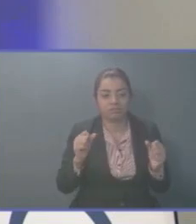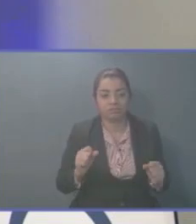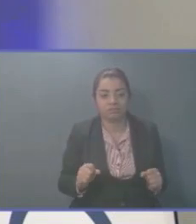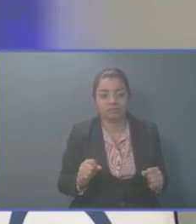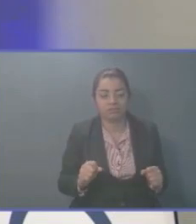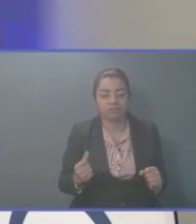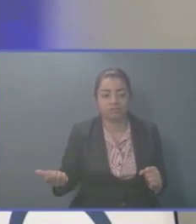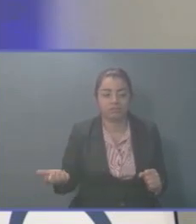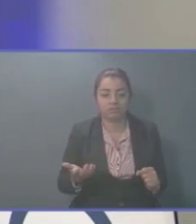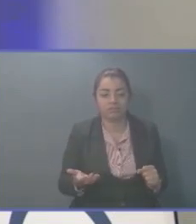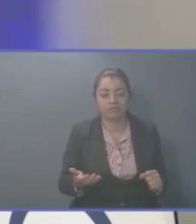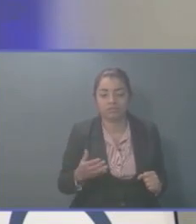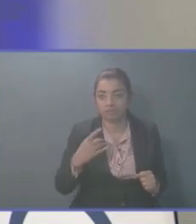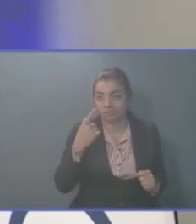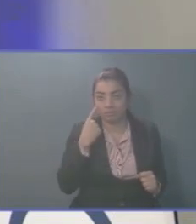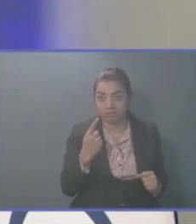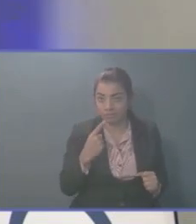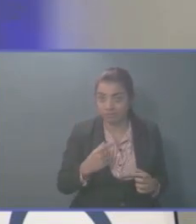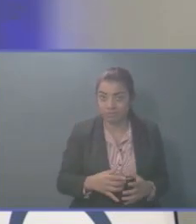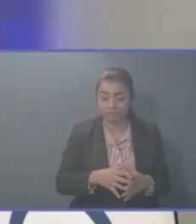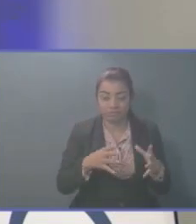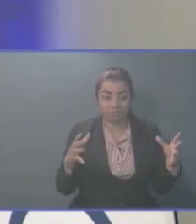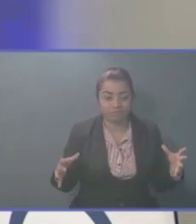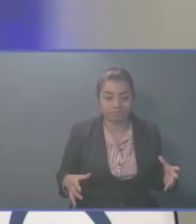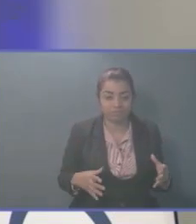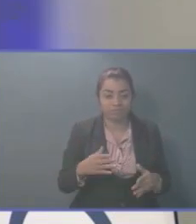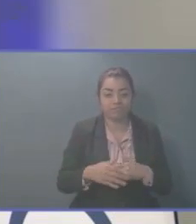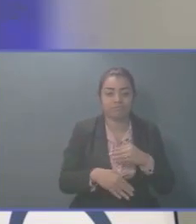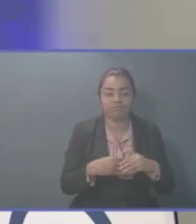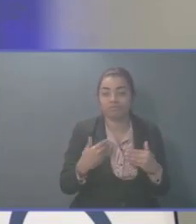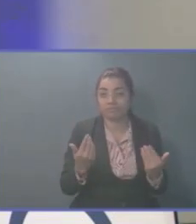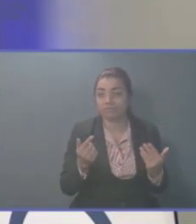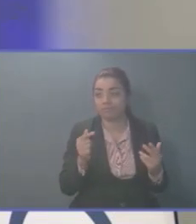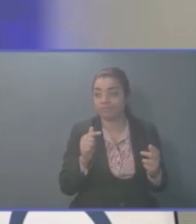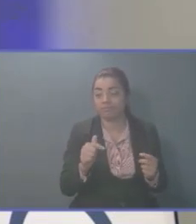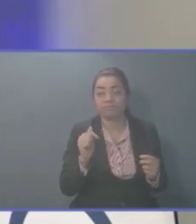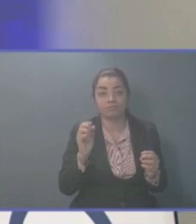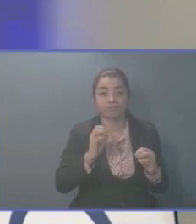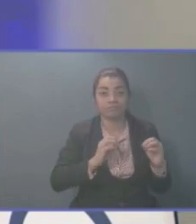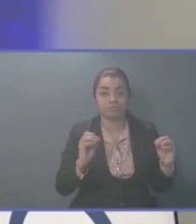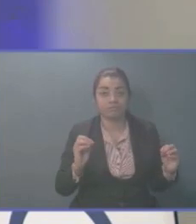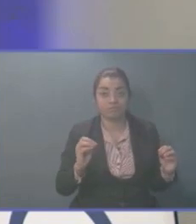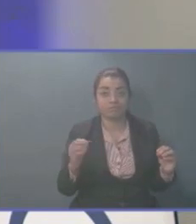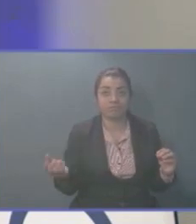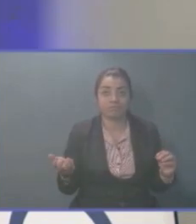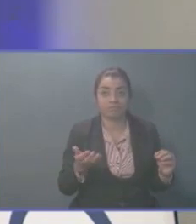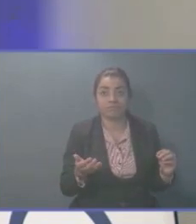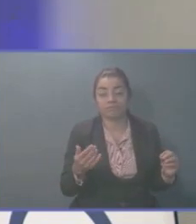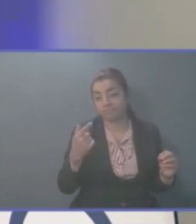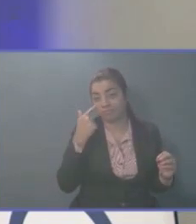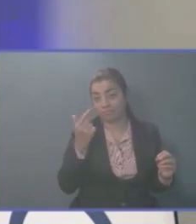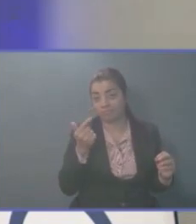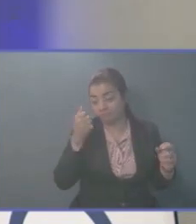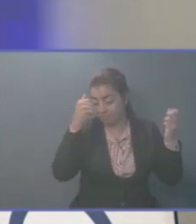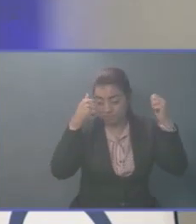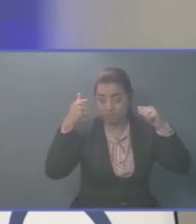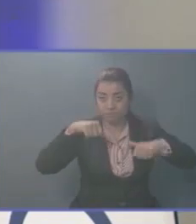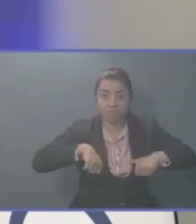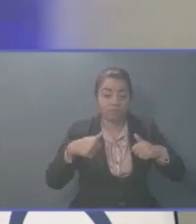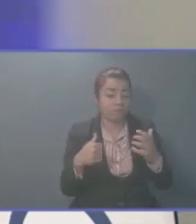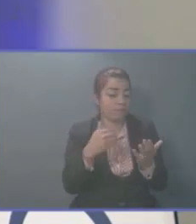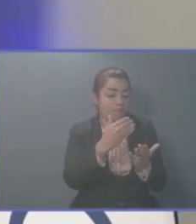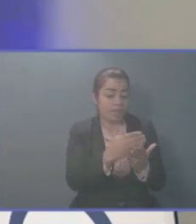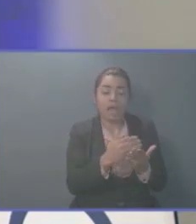hemos estado. O sea, nadie ha dicho en ningún momento ya no se va a aprobar o se va a aprobar. La Asamblea